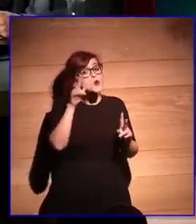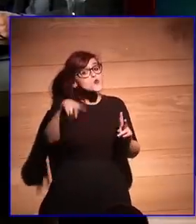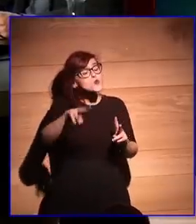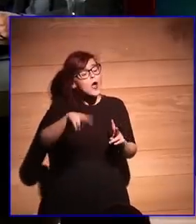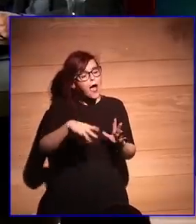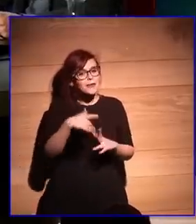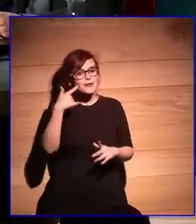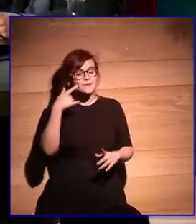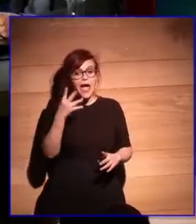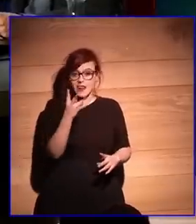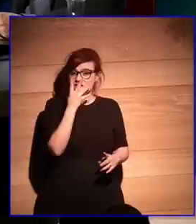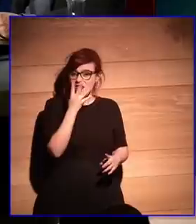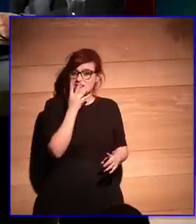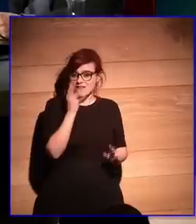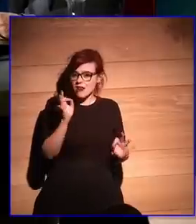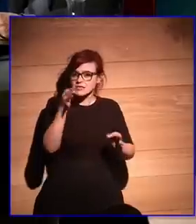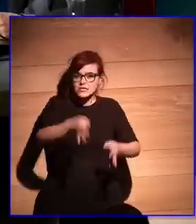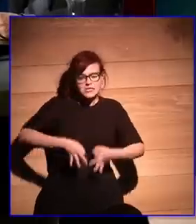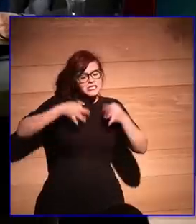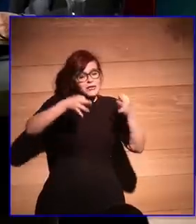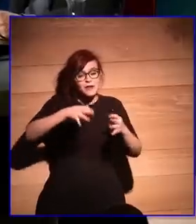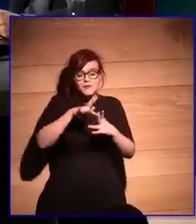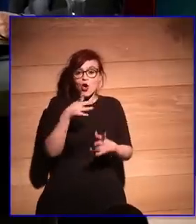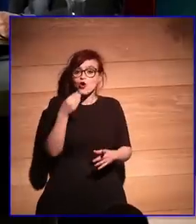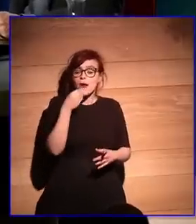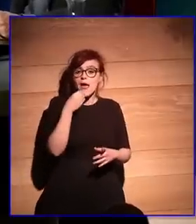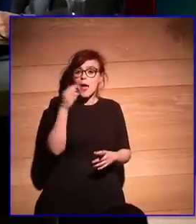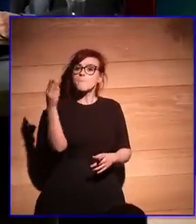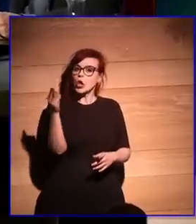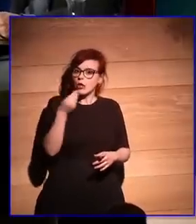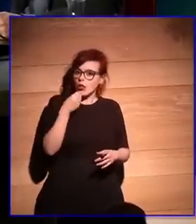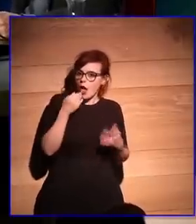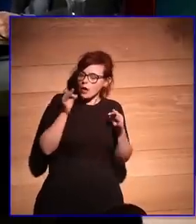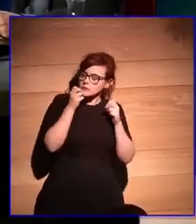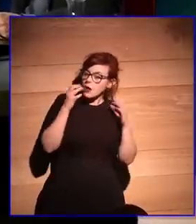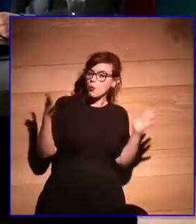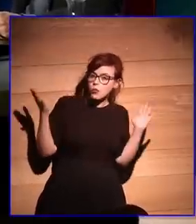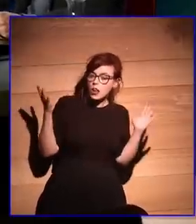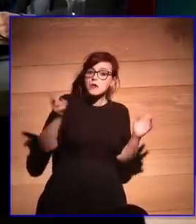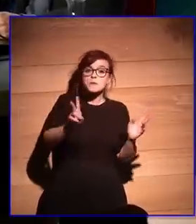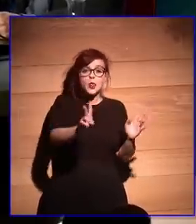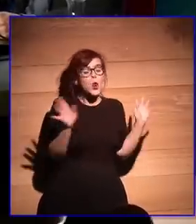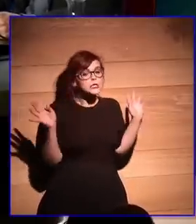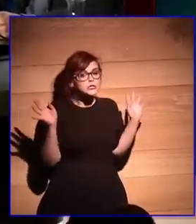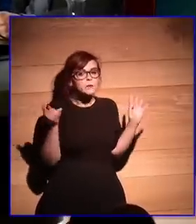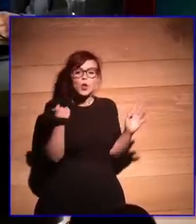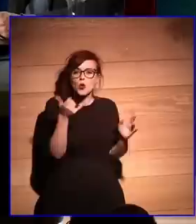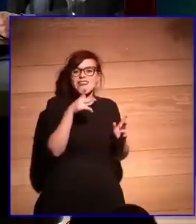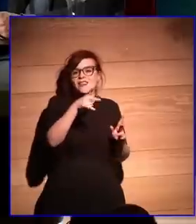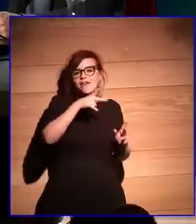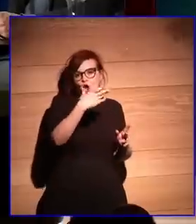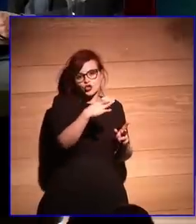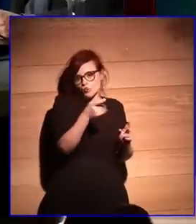secretos de la figura de Aníbal Lecter es que fundamentalmente toma proteína y, si acaso, verduras. Pero muy pocos